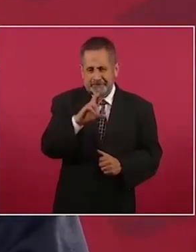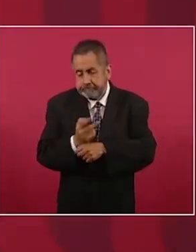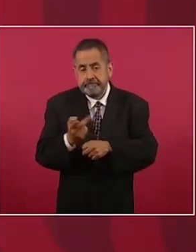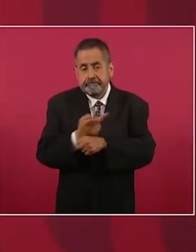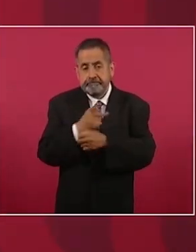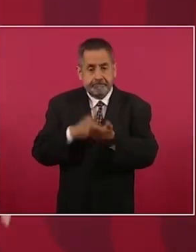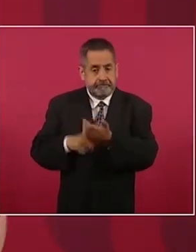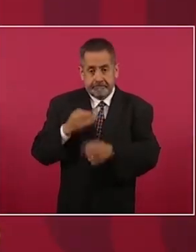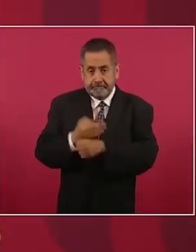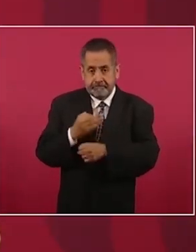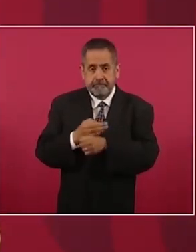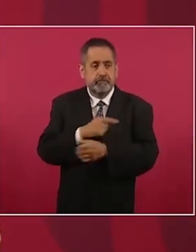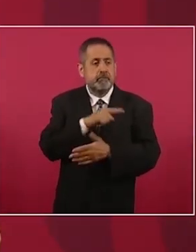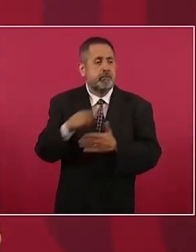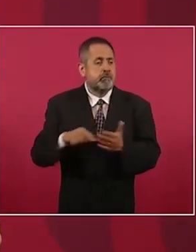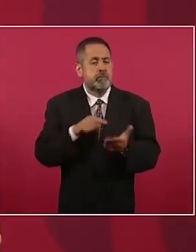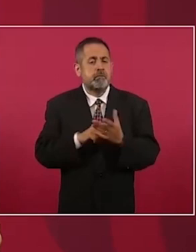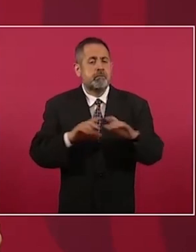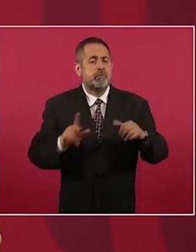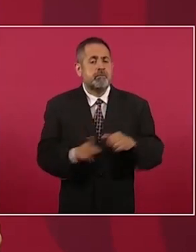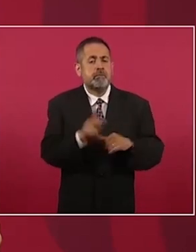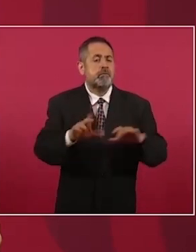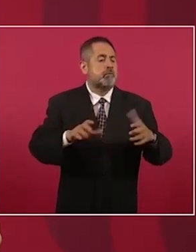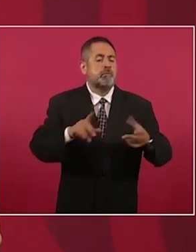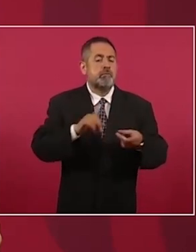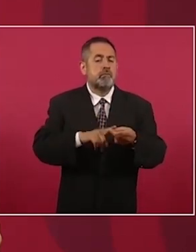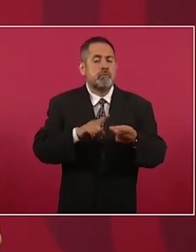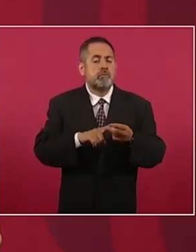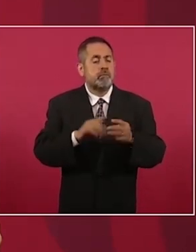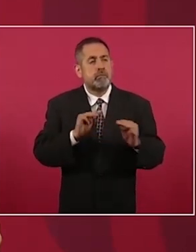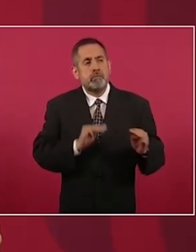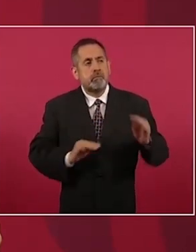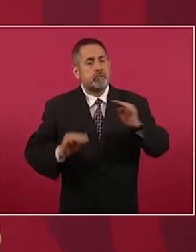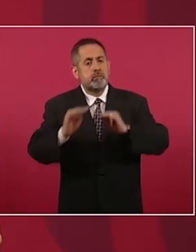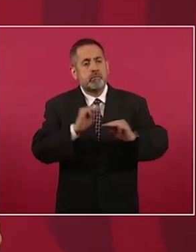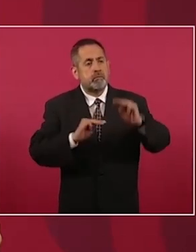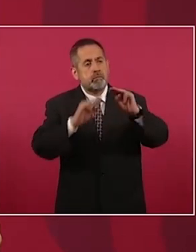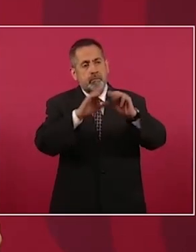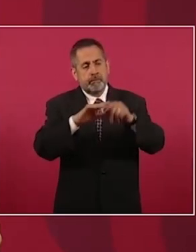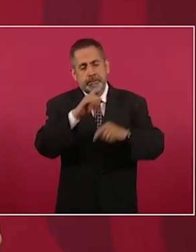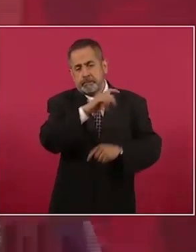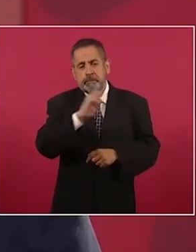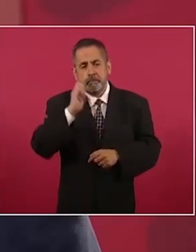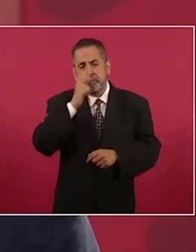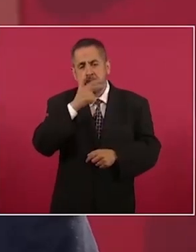y que ésta la sierra de chihuahua